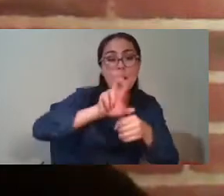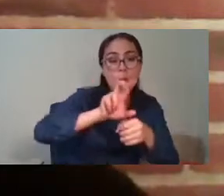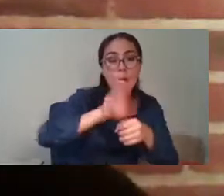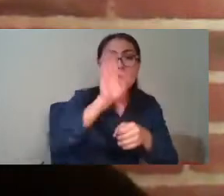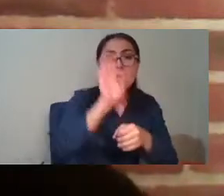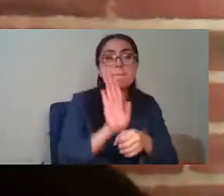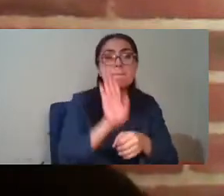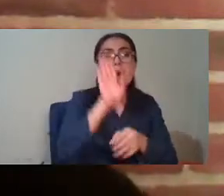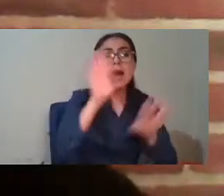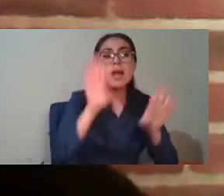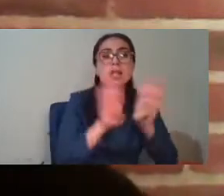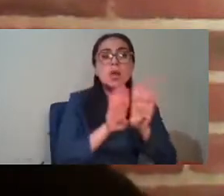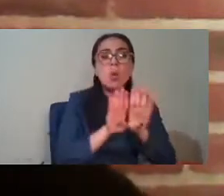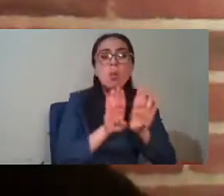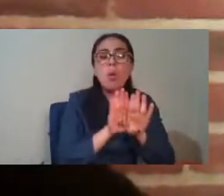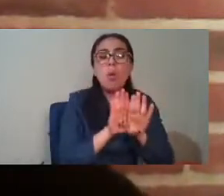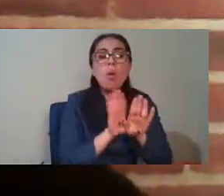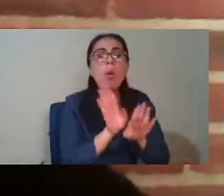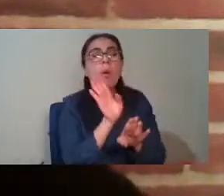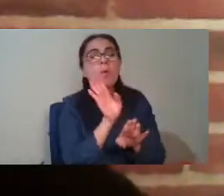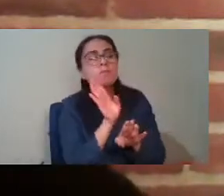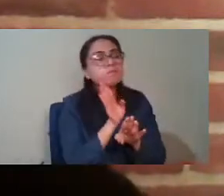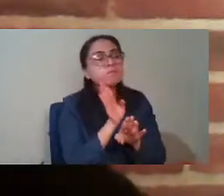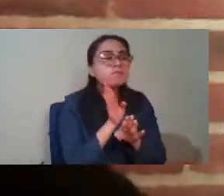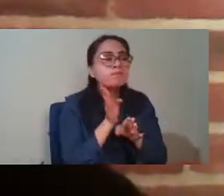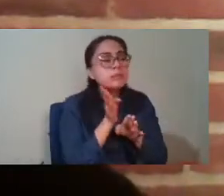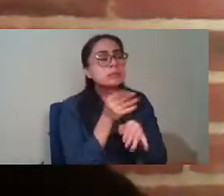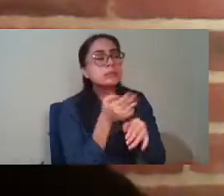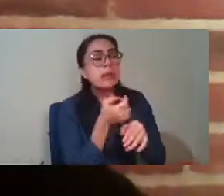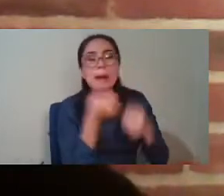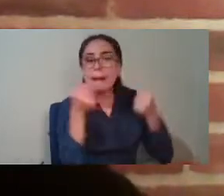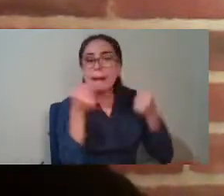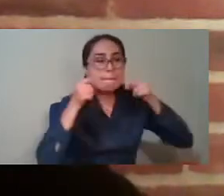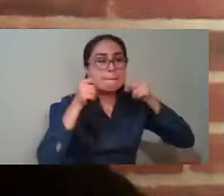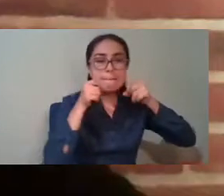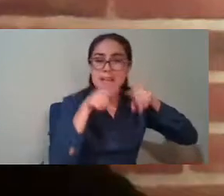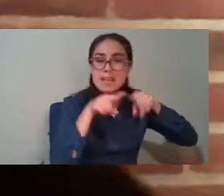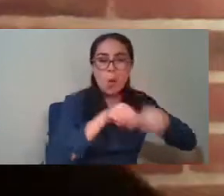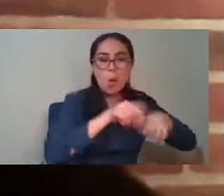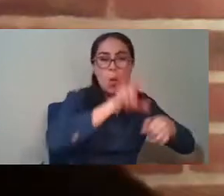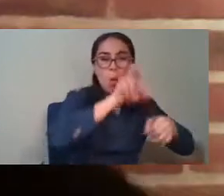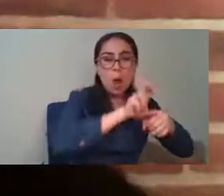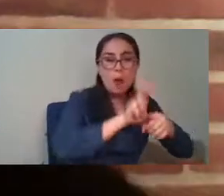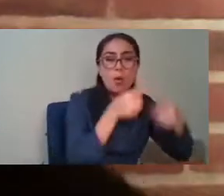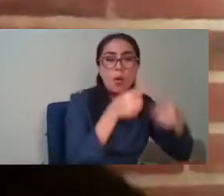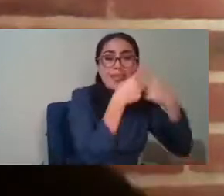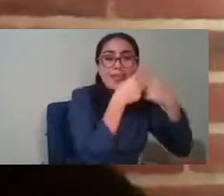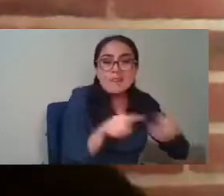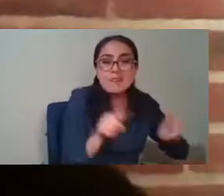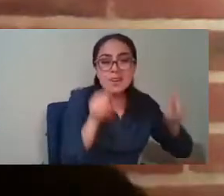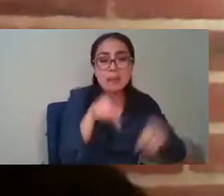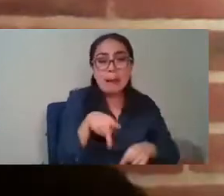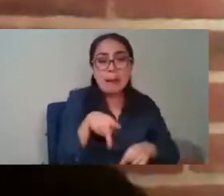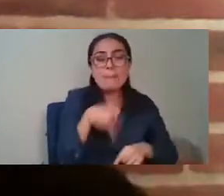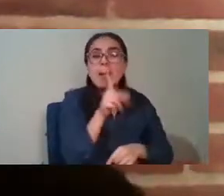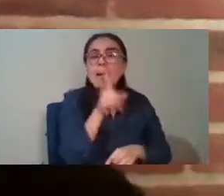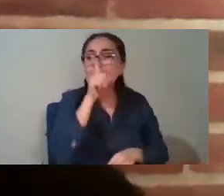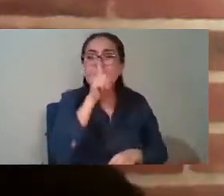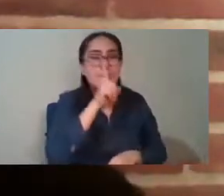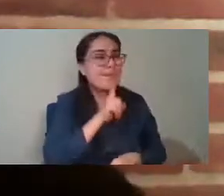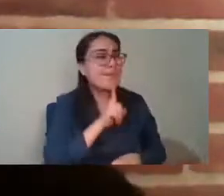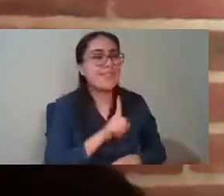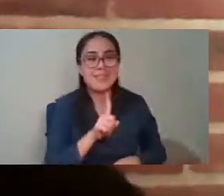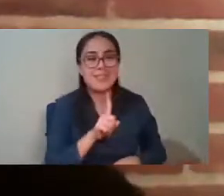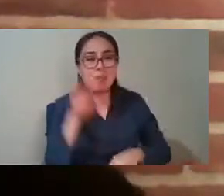disimulándolo entre los huevos de la otra pájara, de otra especie. Y si hay